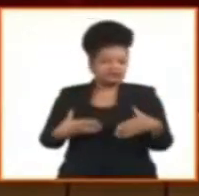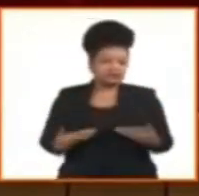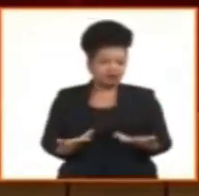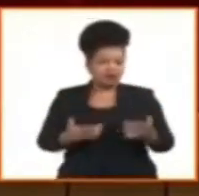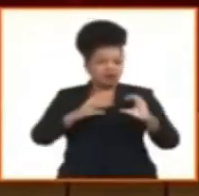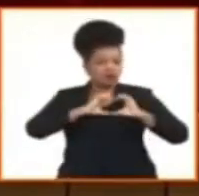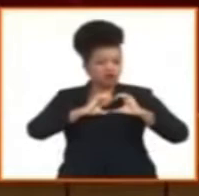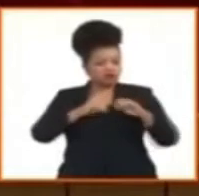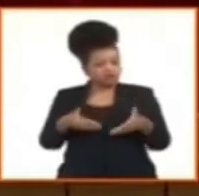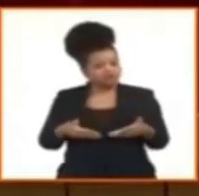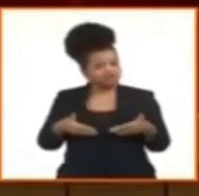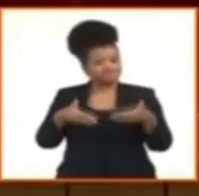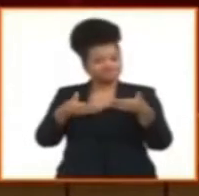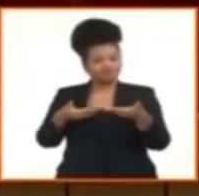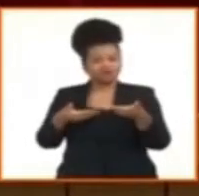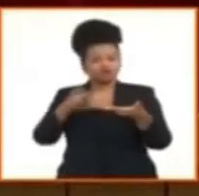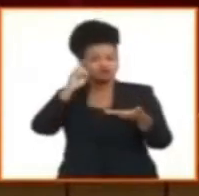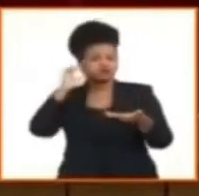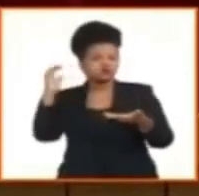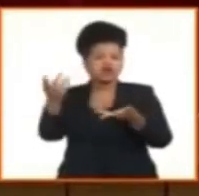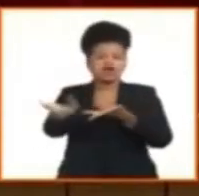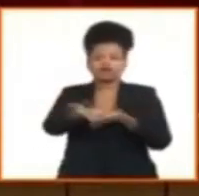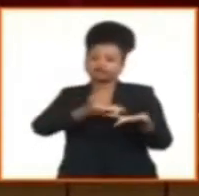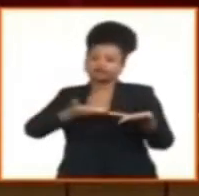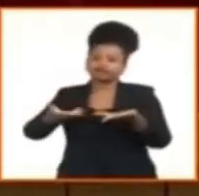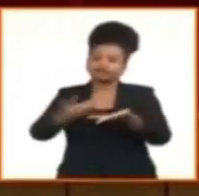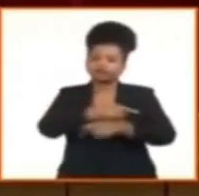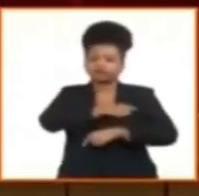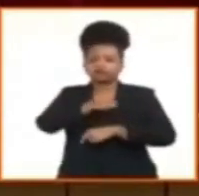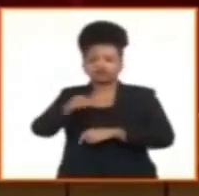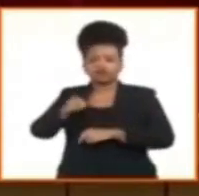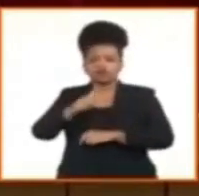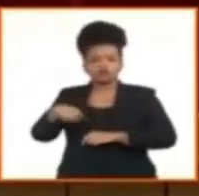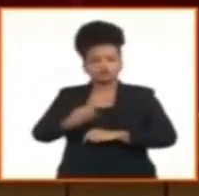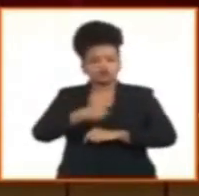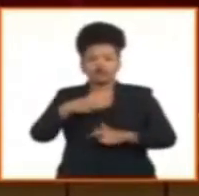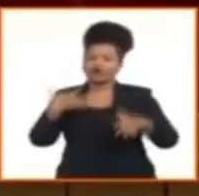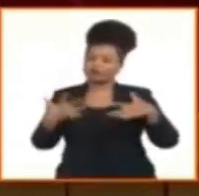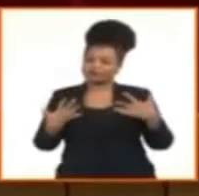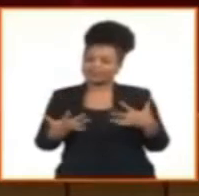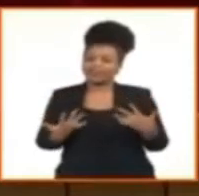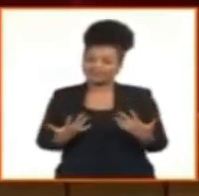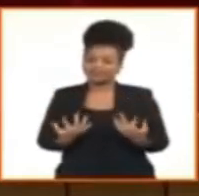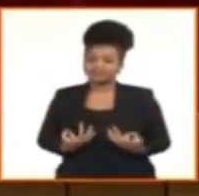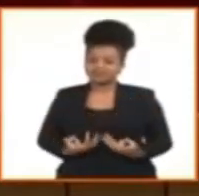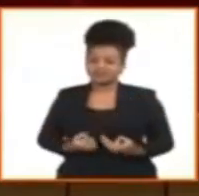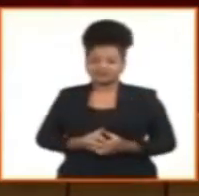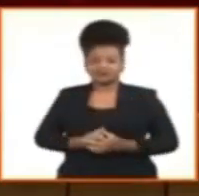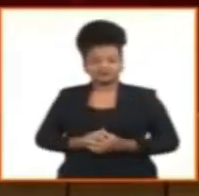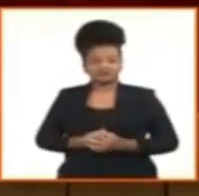y a compartir sueños y esperanzas, y nos llenan de energía, pero también de eternos